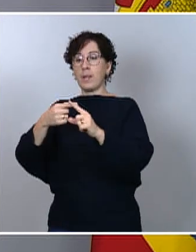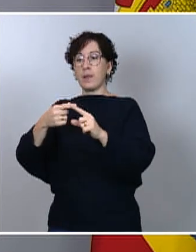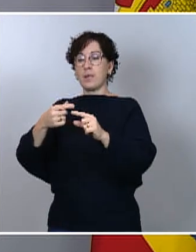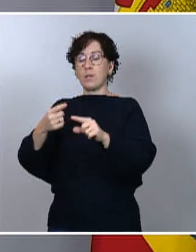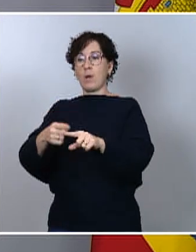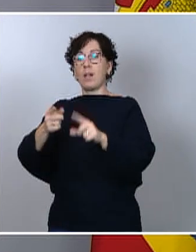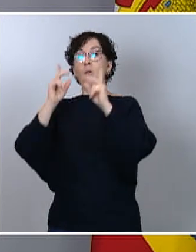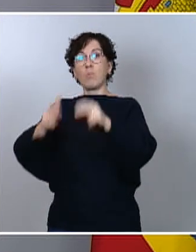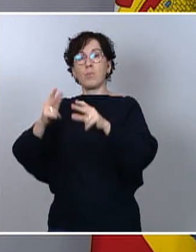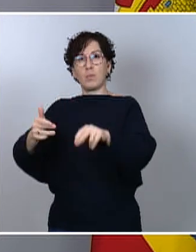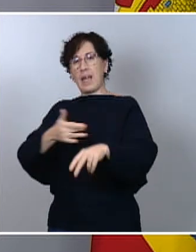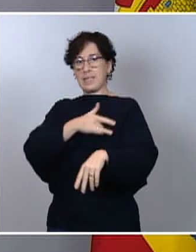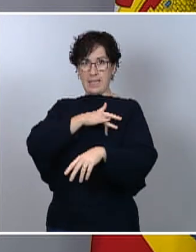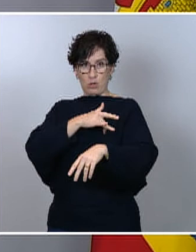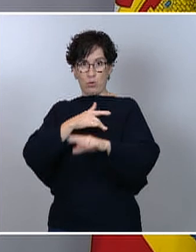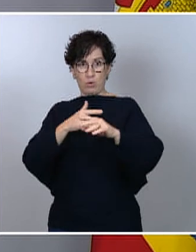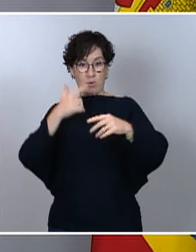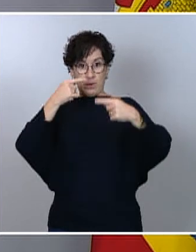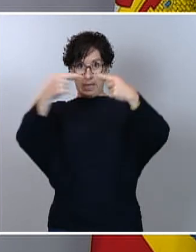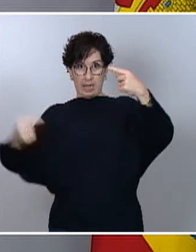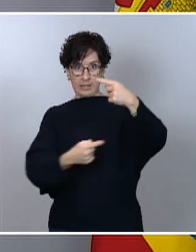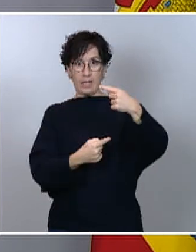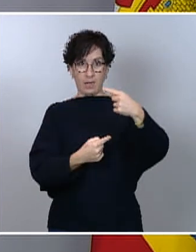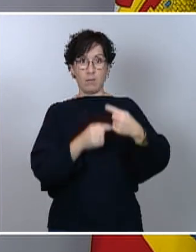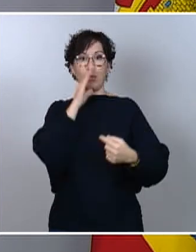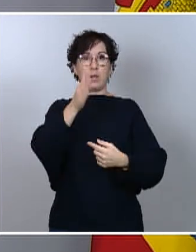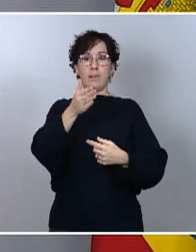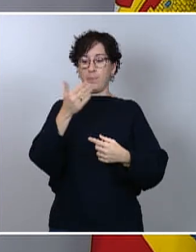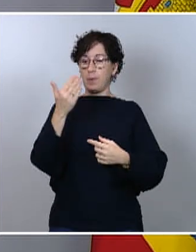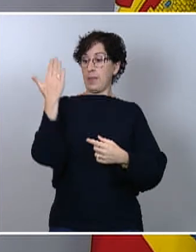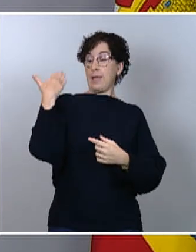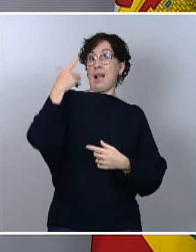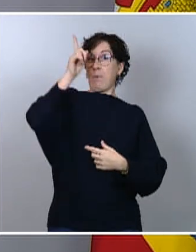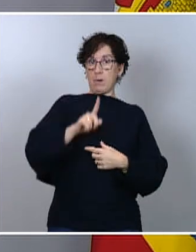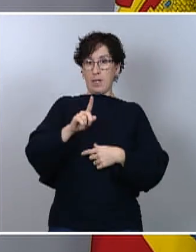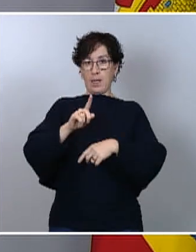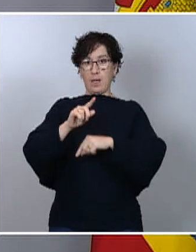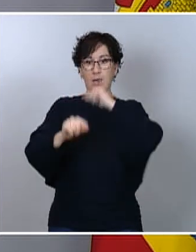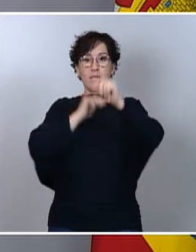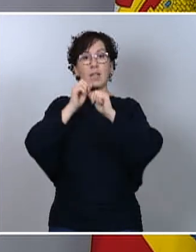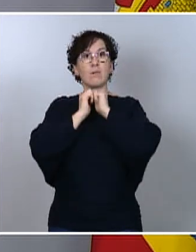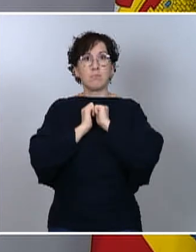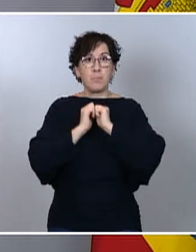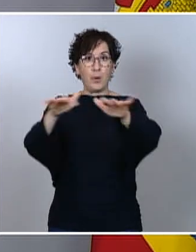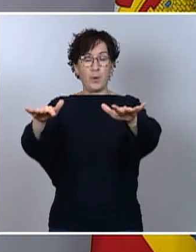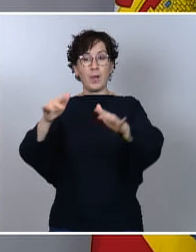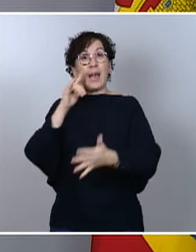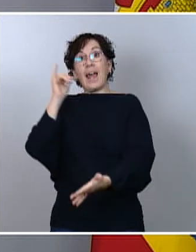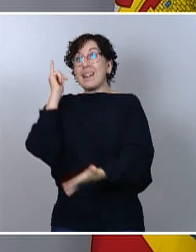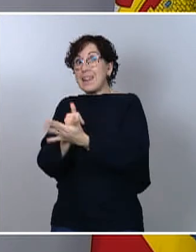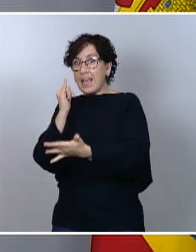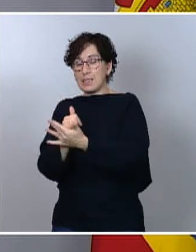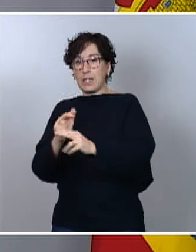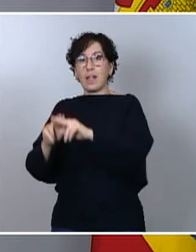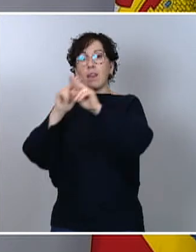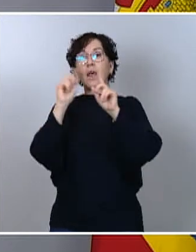primera onda epidémica en nuestro país los test diagnósticos no estaban disponibles para todos y, como